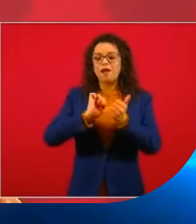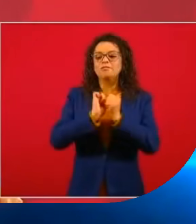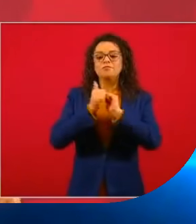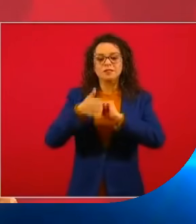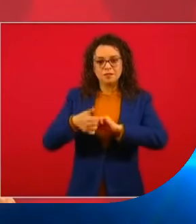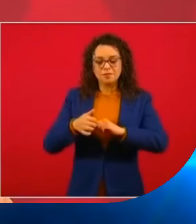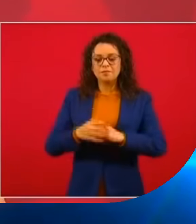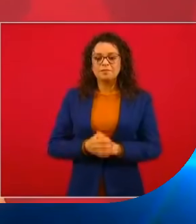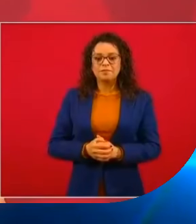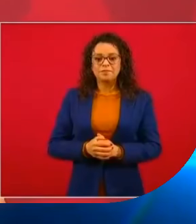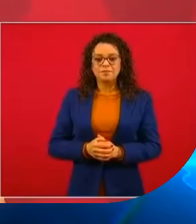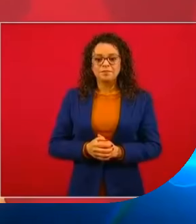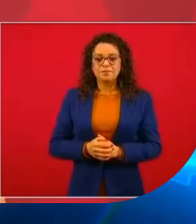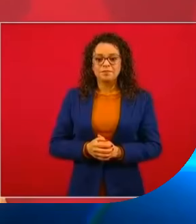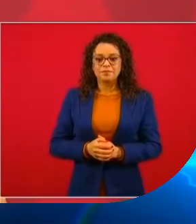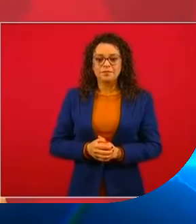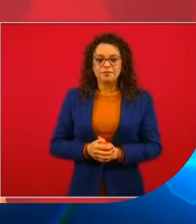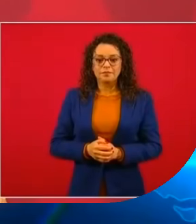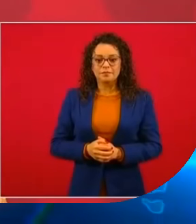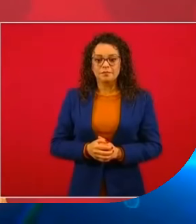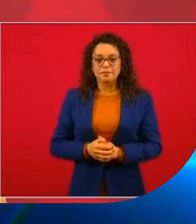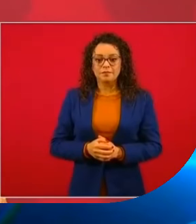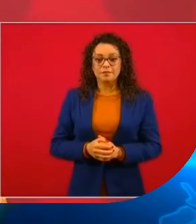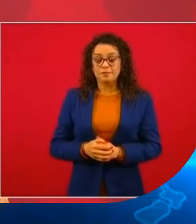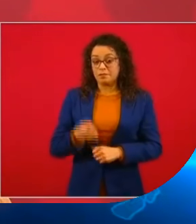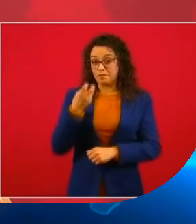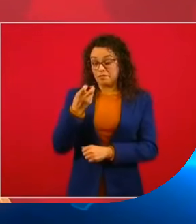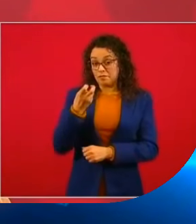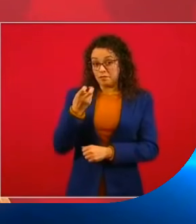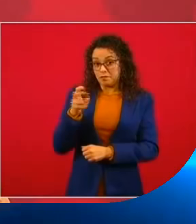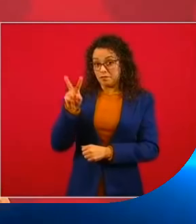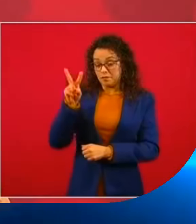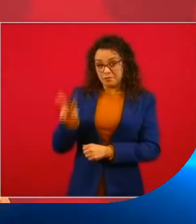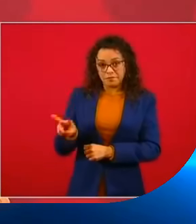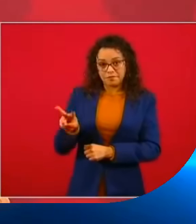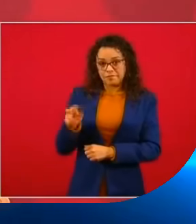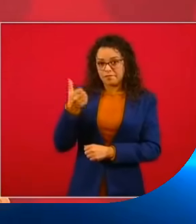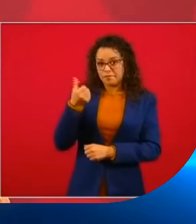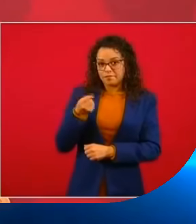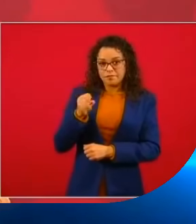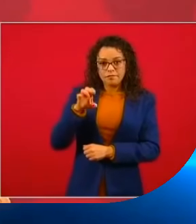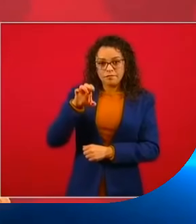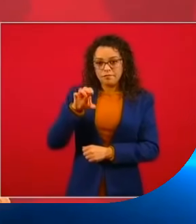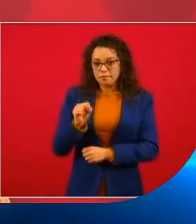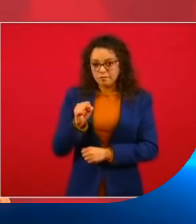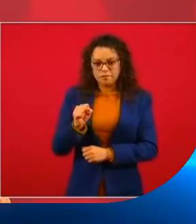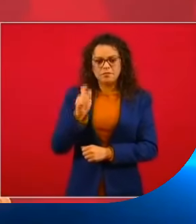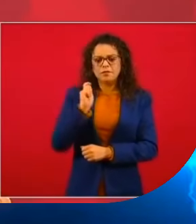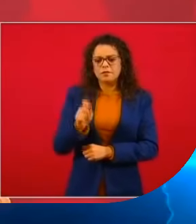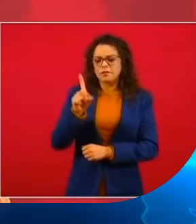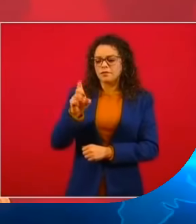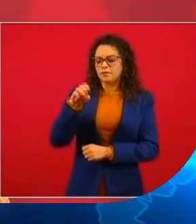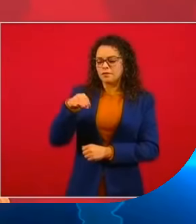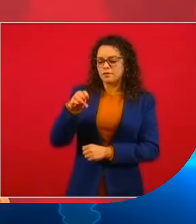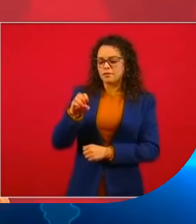Pero desde luego es muy legítimo, eso es parte consustancial de la democracia, que haya